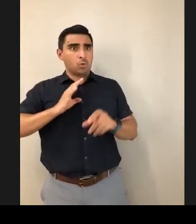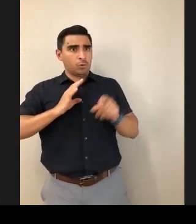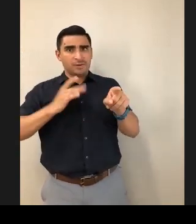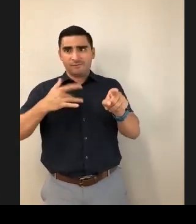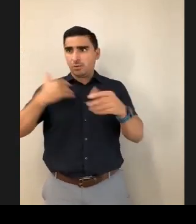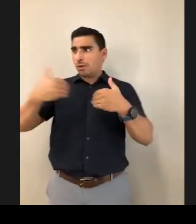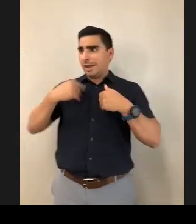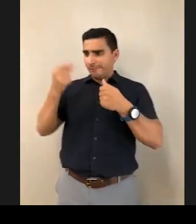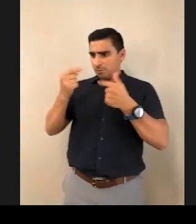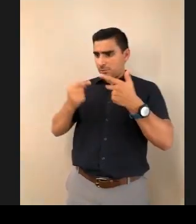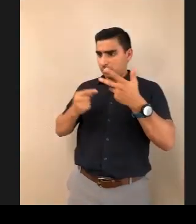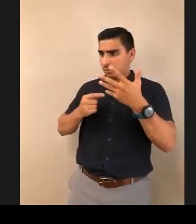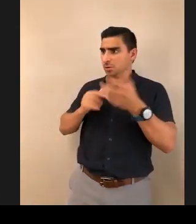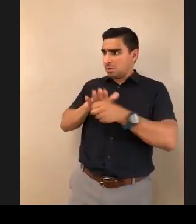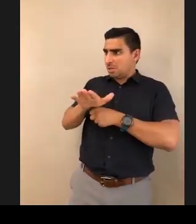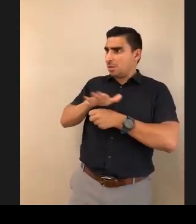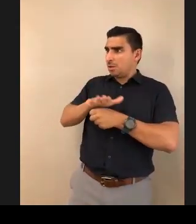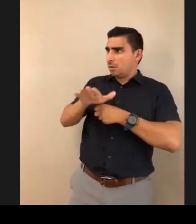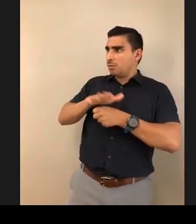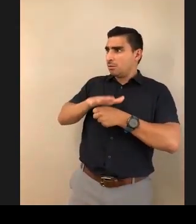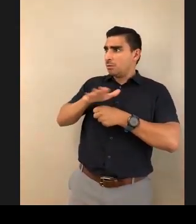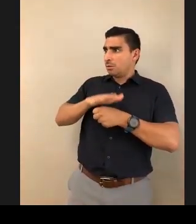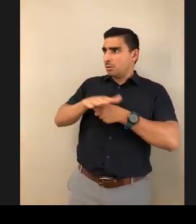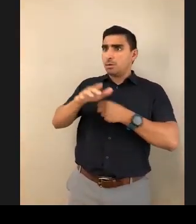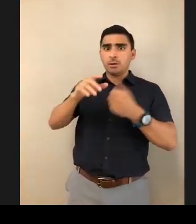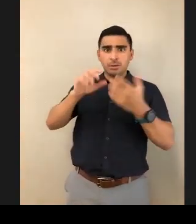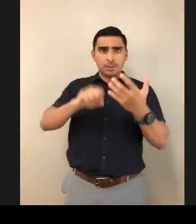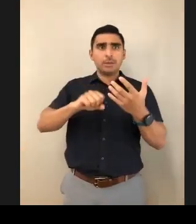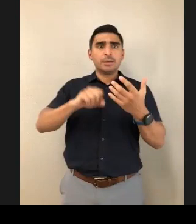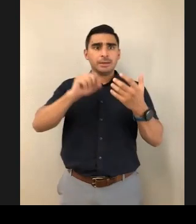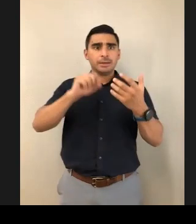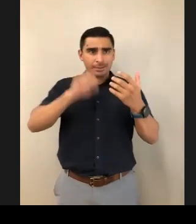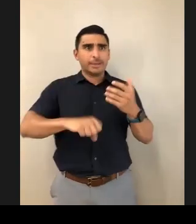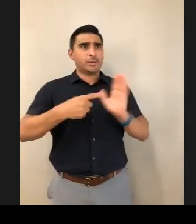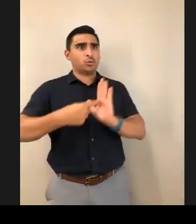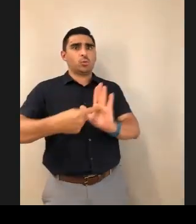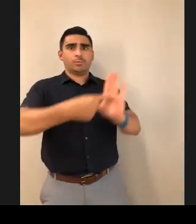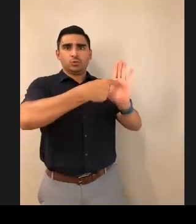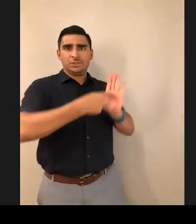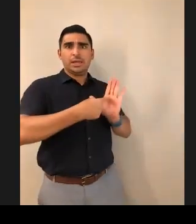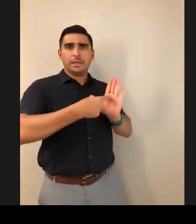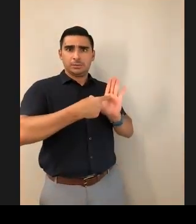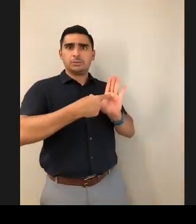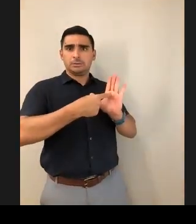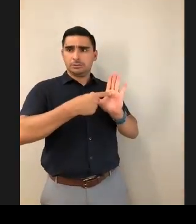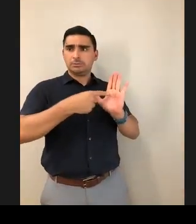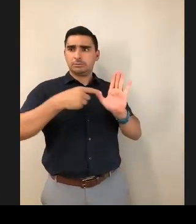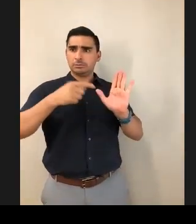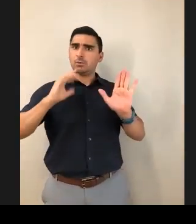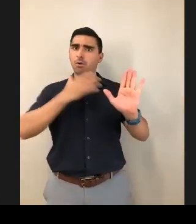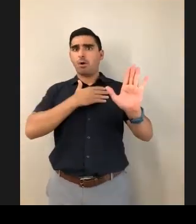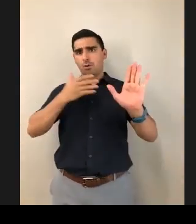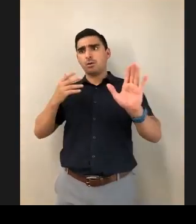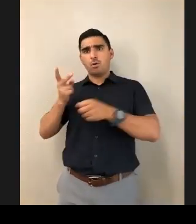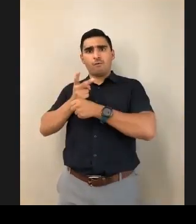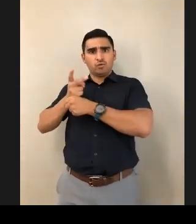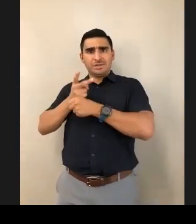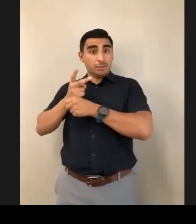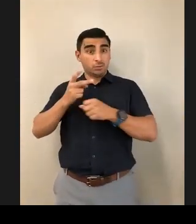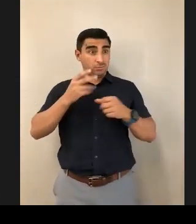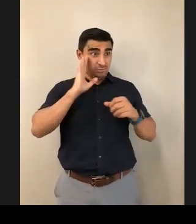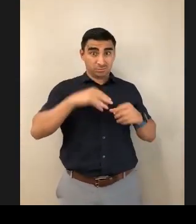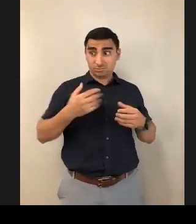que tiene lo que necesita para enfrentar y para hacer la cara de